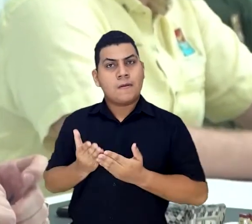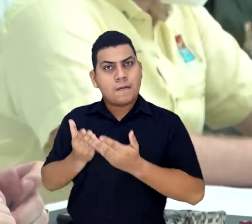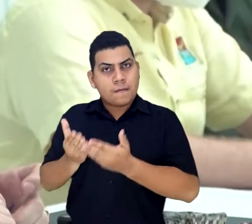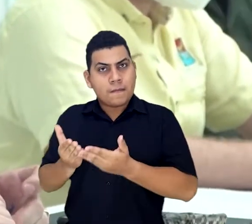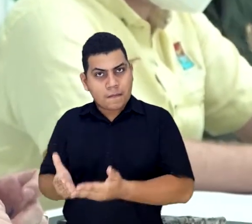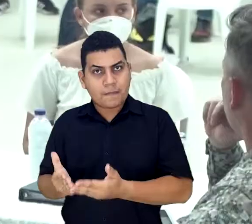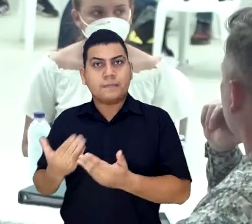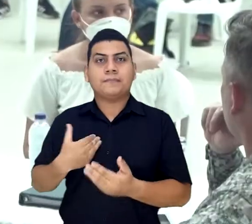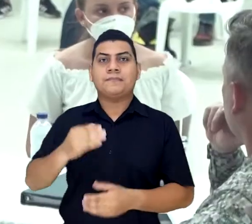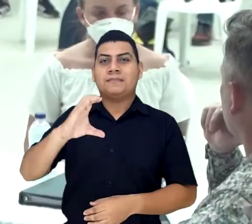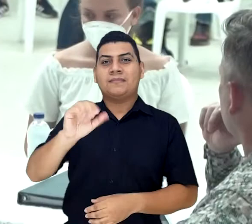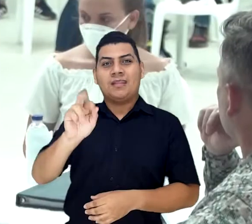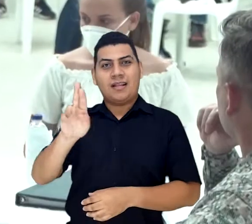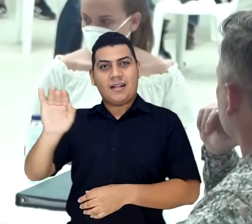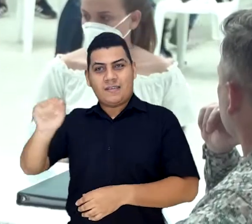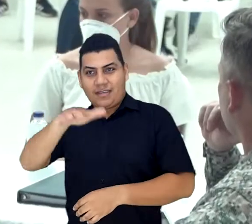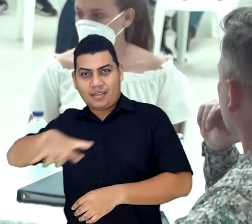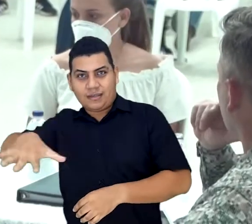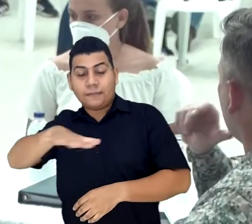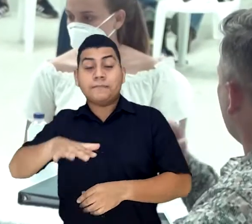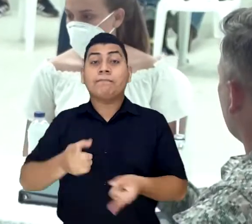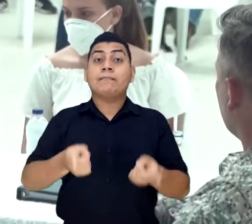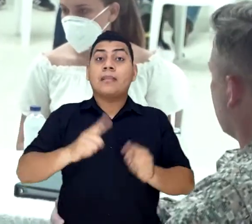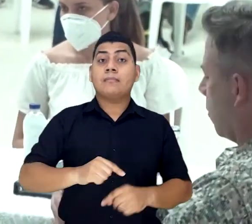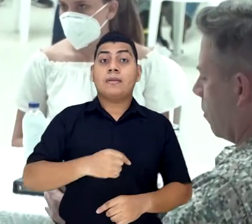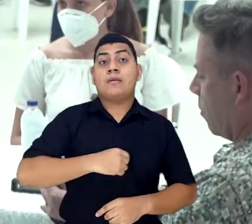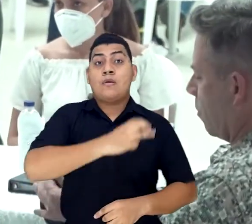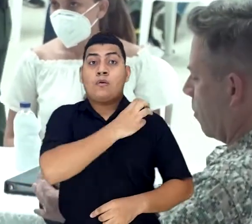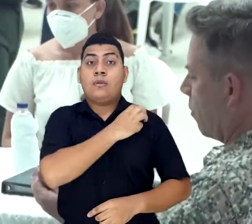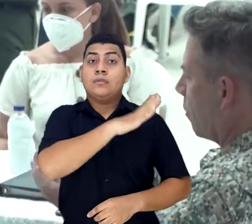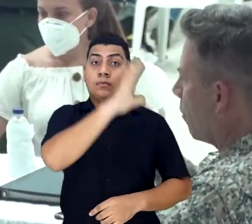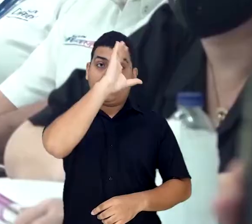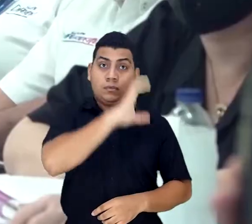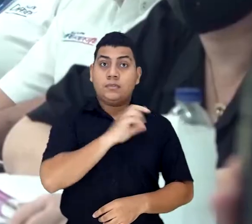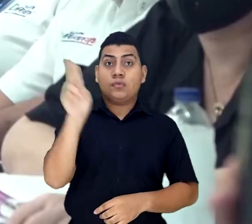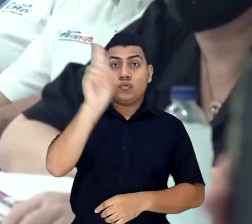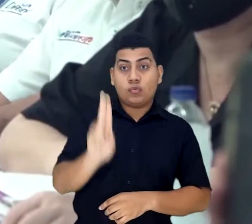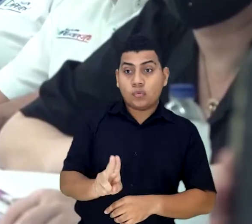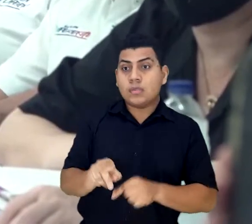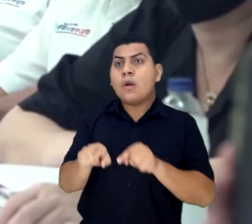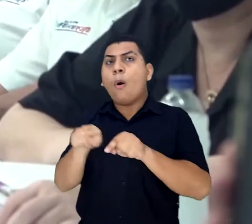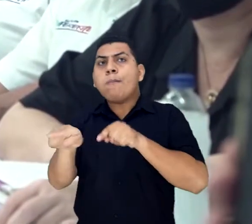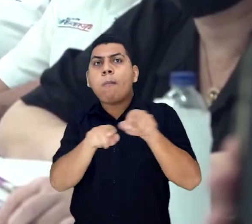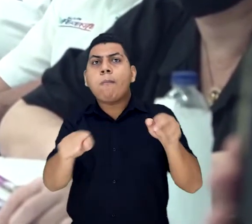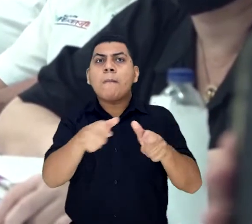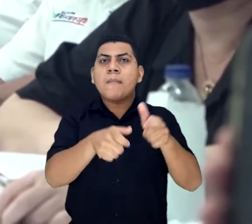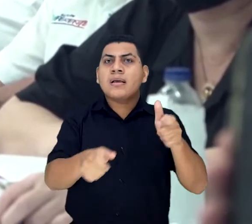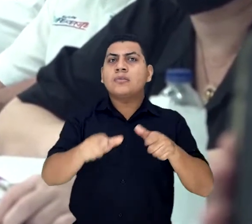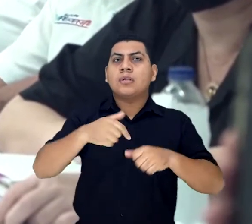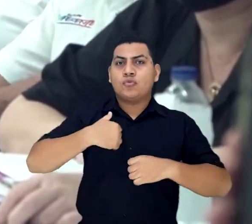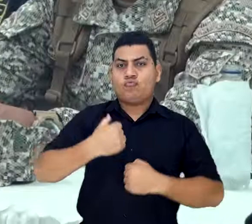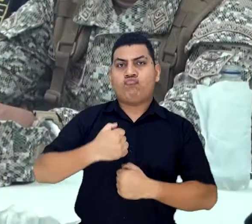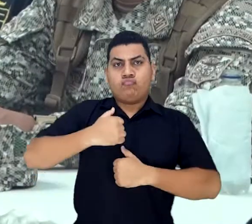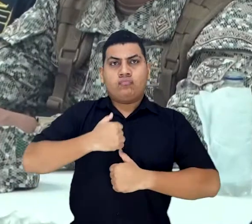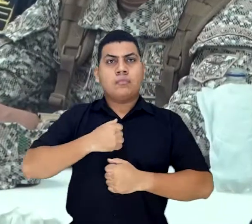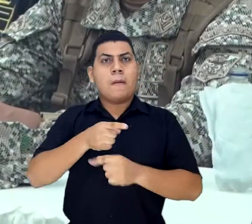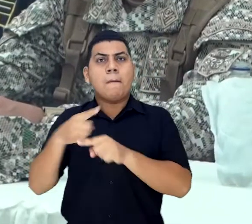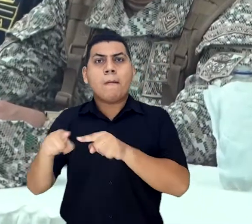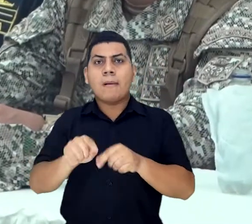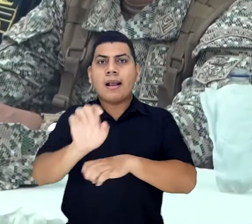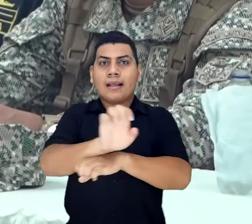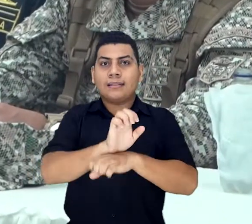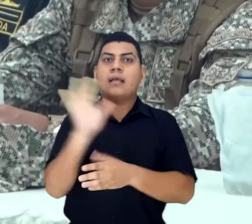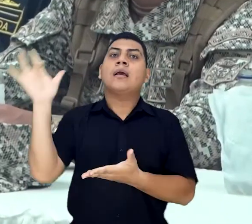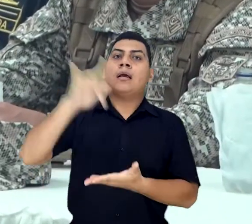Base Naval del Caribe, del comandante de la Policía en Sucre, William Rincón Zambrano, y otras autoridades civiles del departamento y del